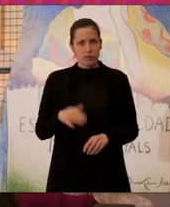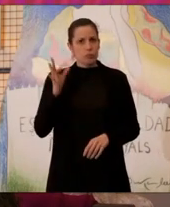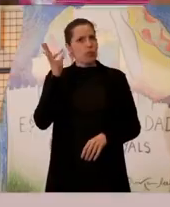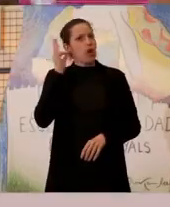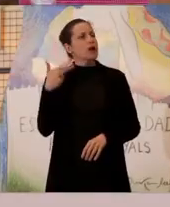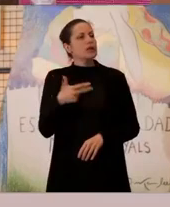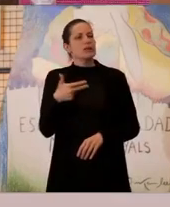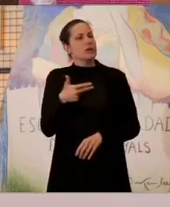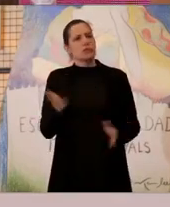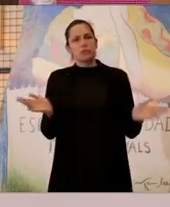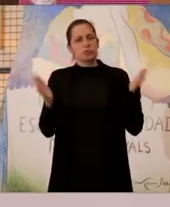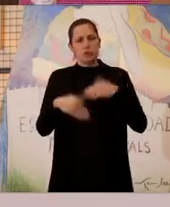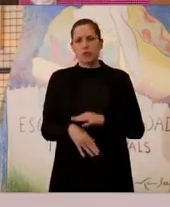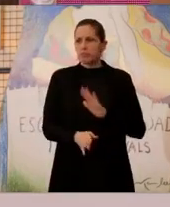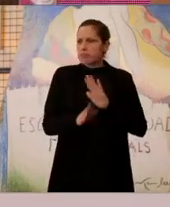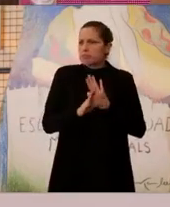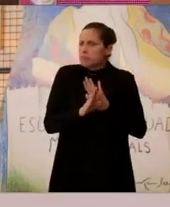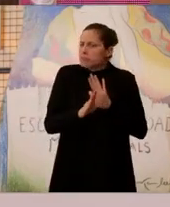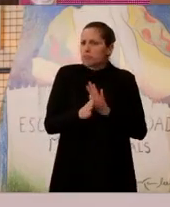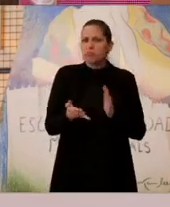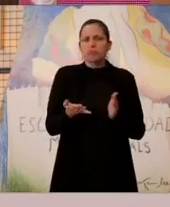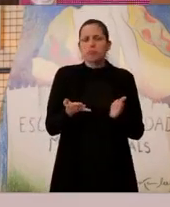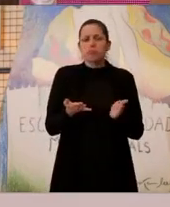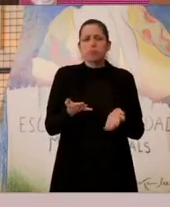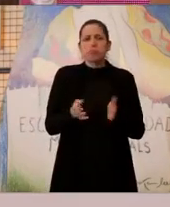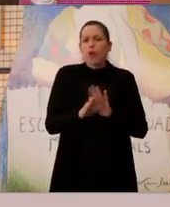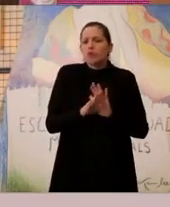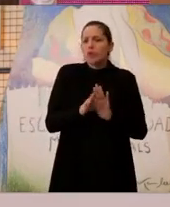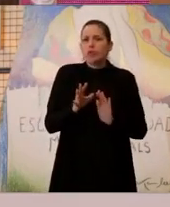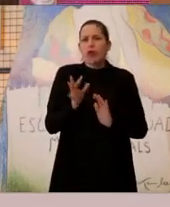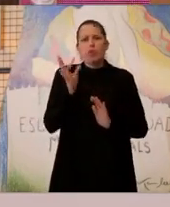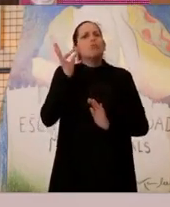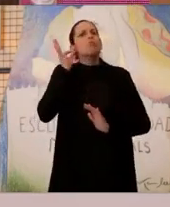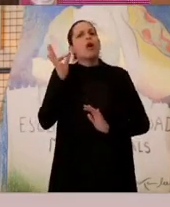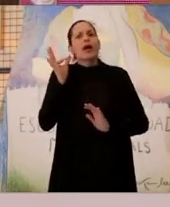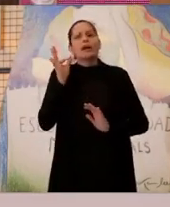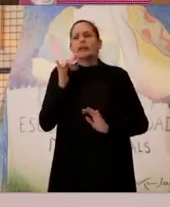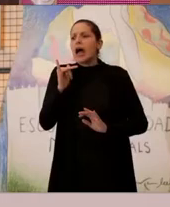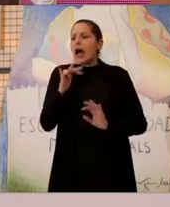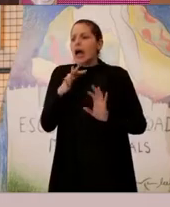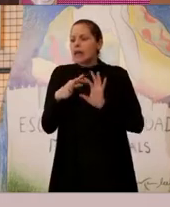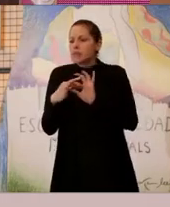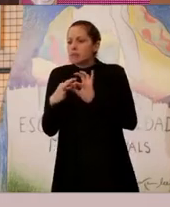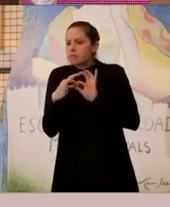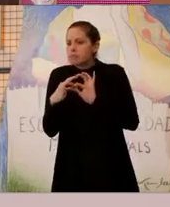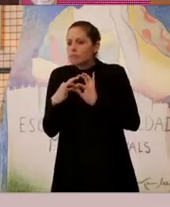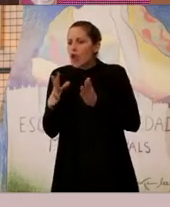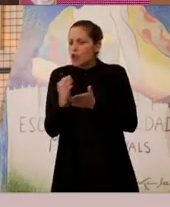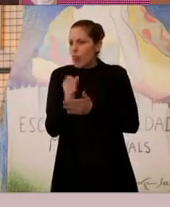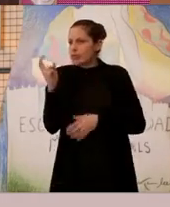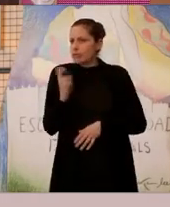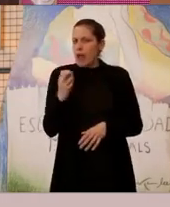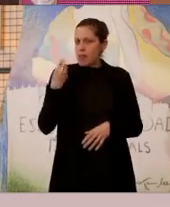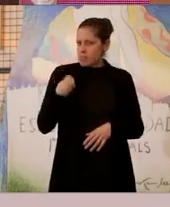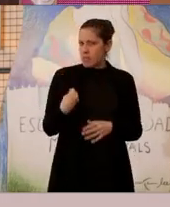derechos las mujeres siguen siendo o sea se identifican todas todas valen lo mismo tienen